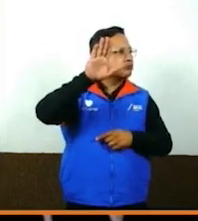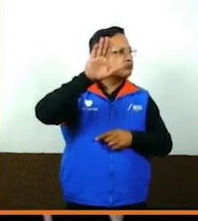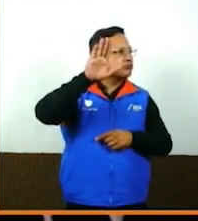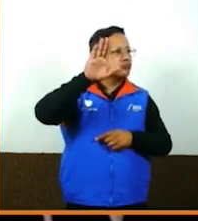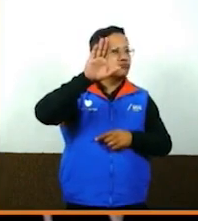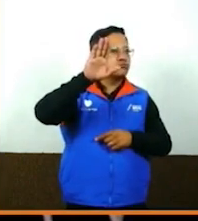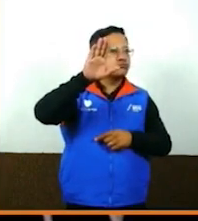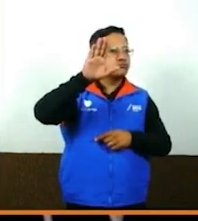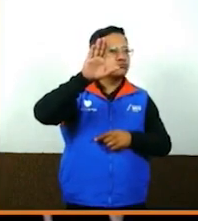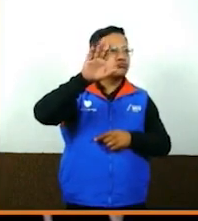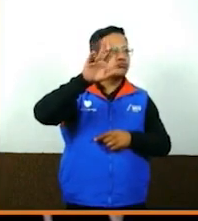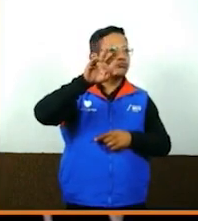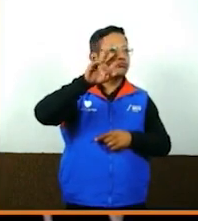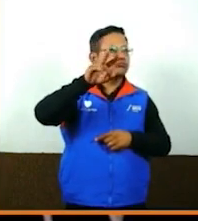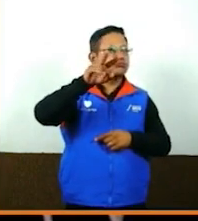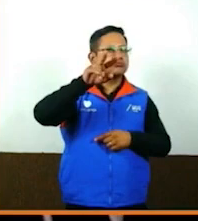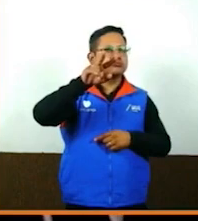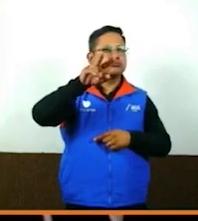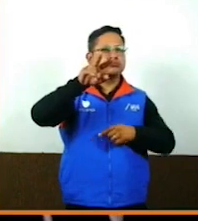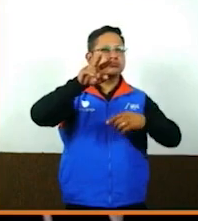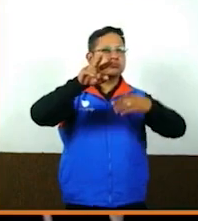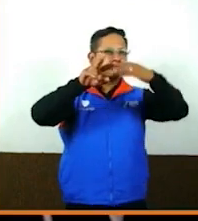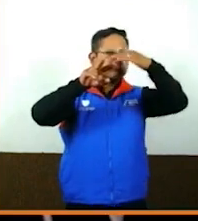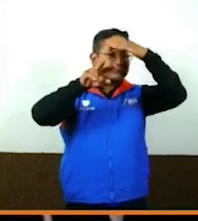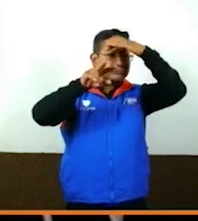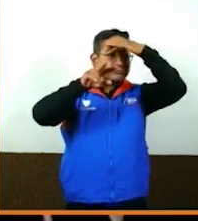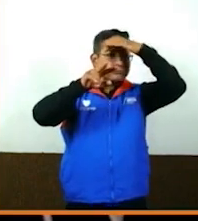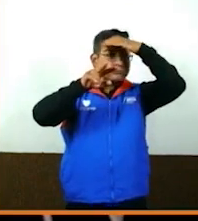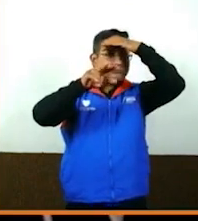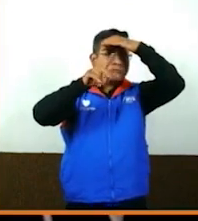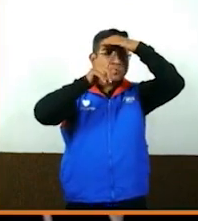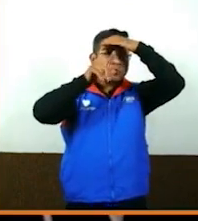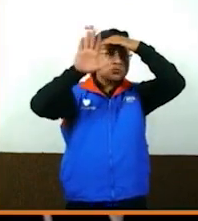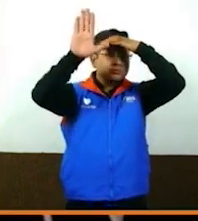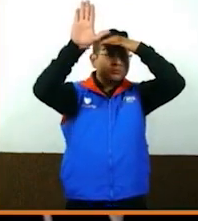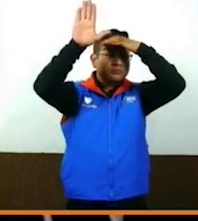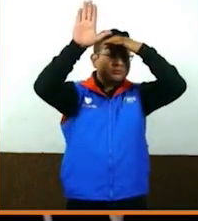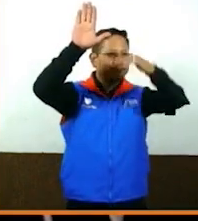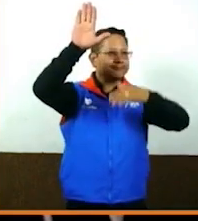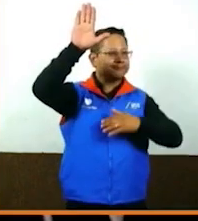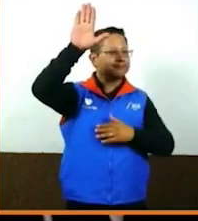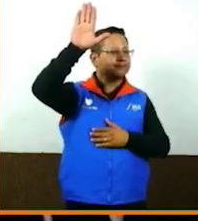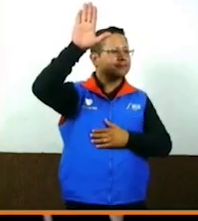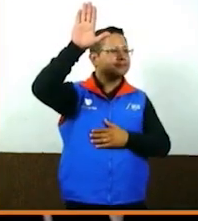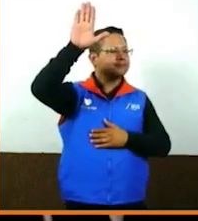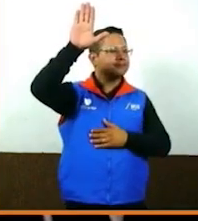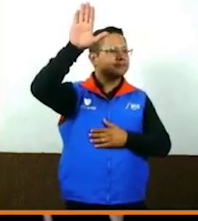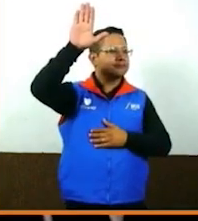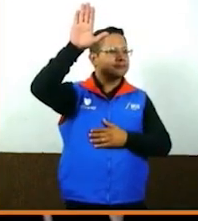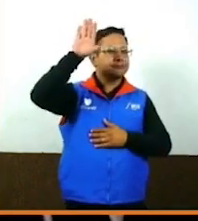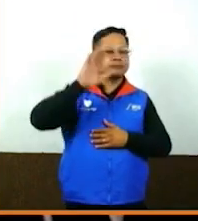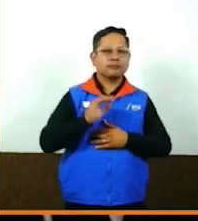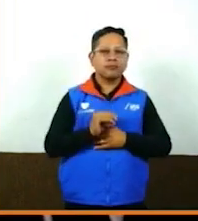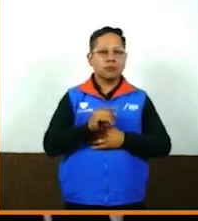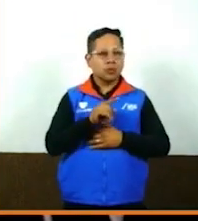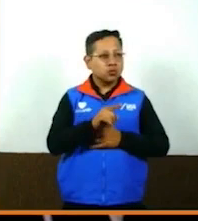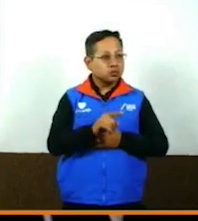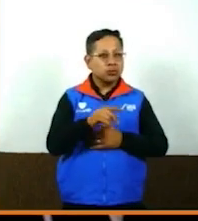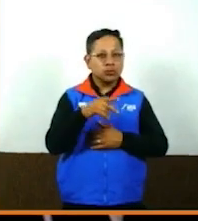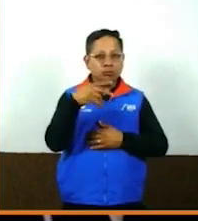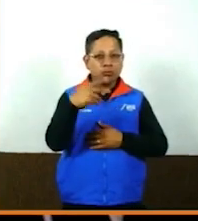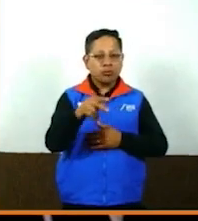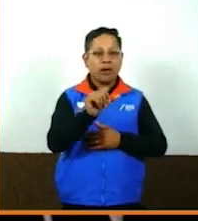Vale, sí veo las manos, ¿eh? A pesar de que hay luces, sí las veo. Mantengan la mano levantada aquellas personas que tienen